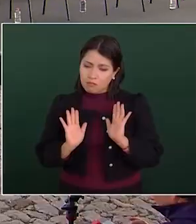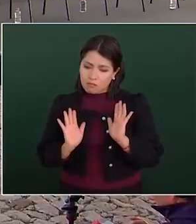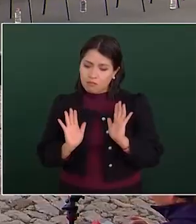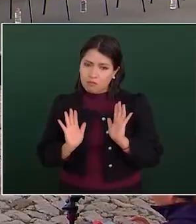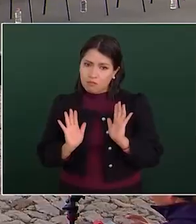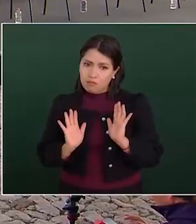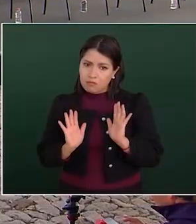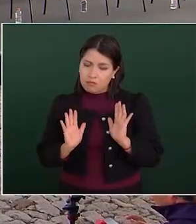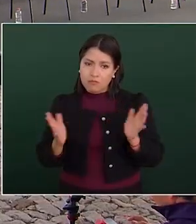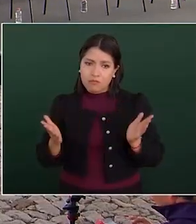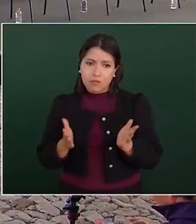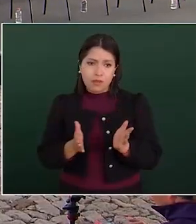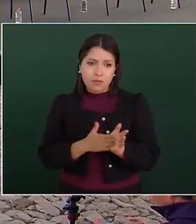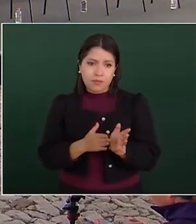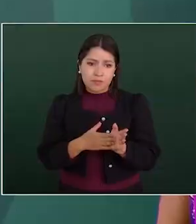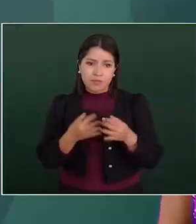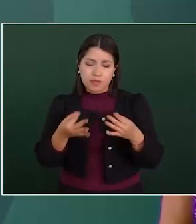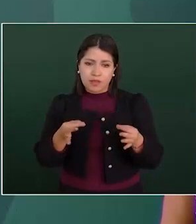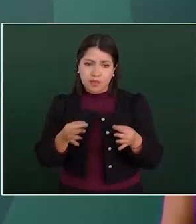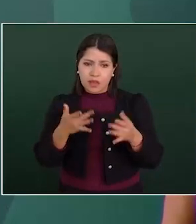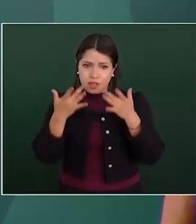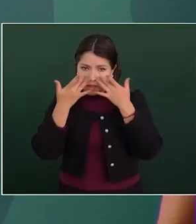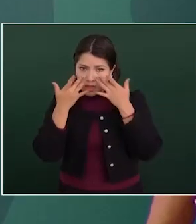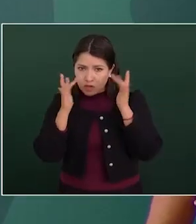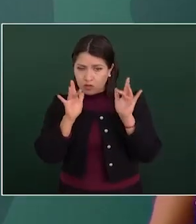Y le presentó la renuncia. Afortunadamente,